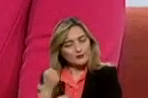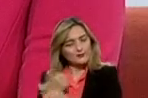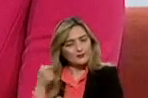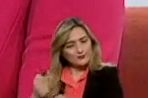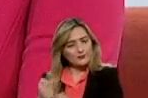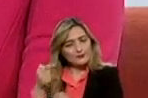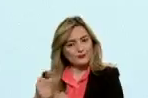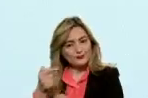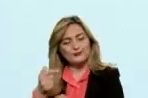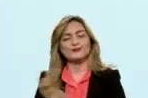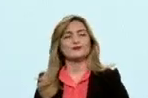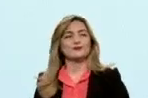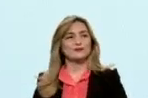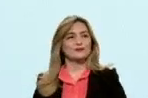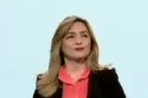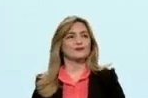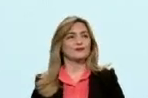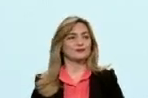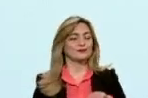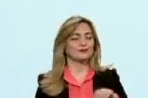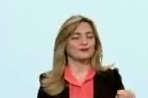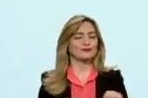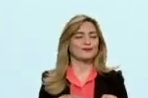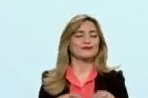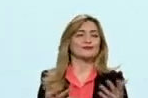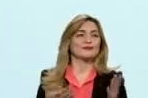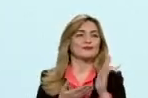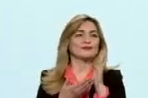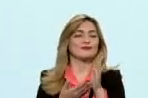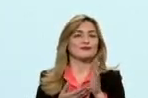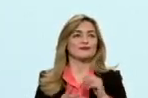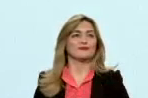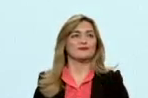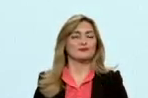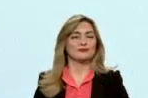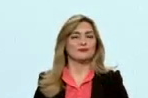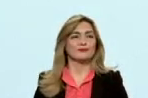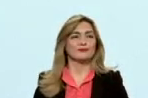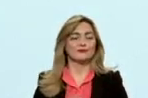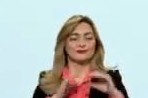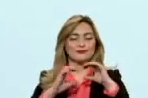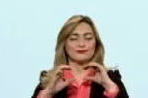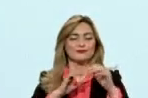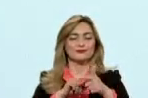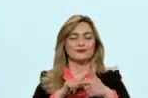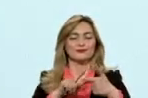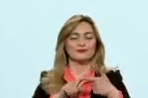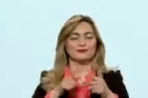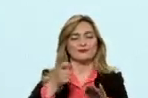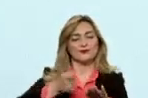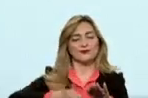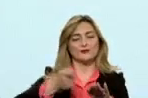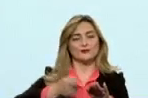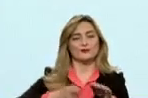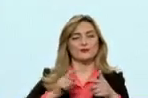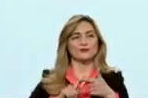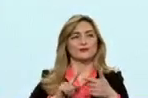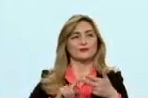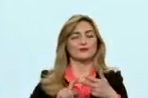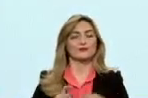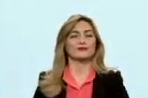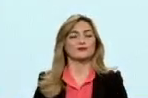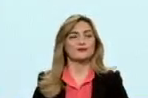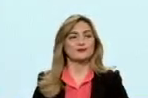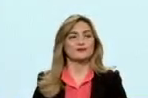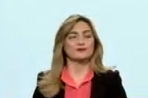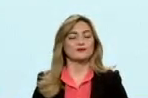los días. Pero existen ciertas actividades que están excluidas de la medida, ¿no? Por ejemplo, el caso de la comunicación, el caso de la abogacía, etcétera, etcétera. No